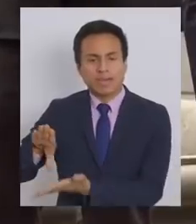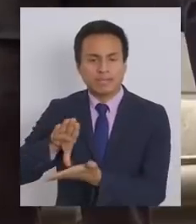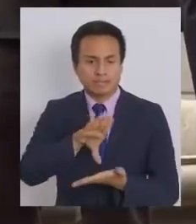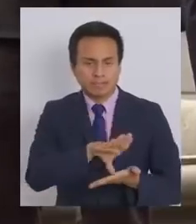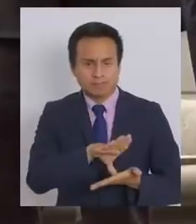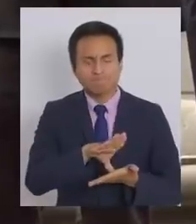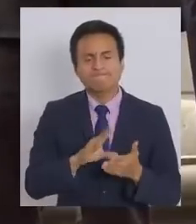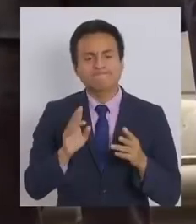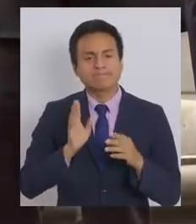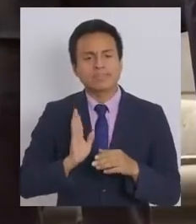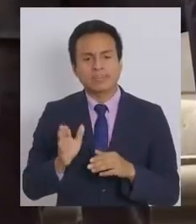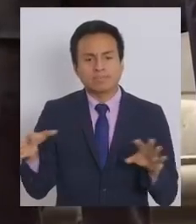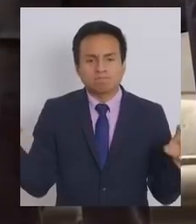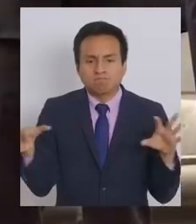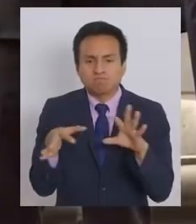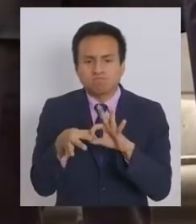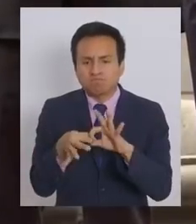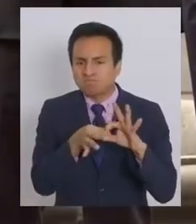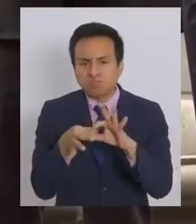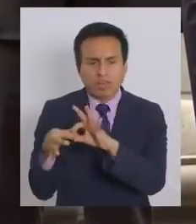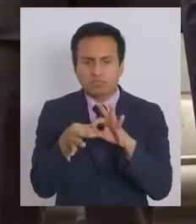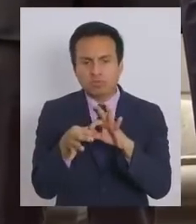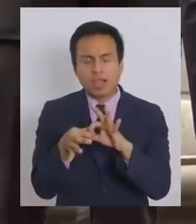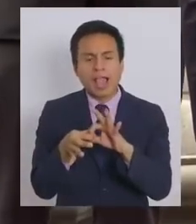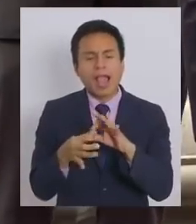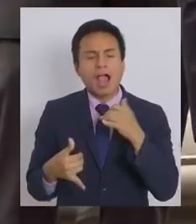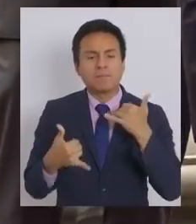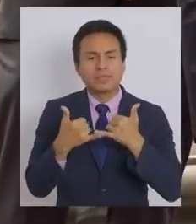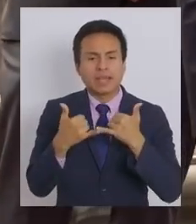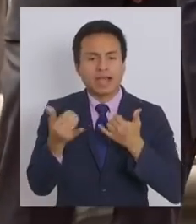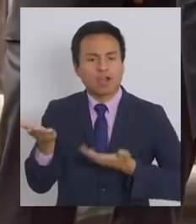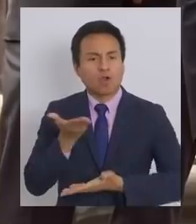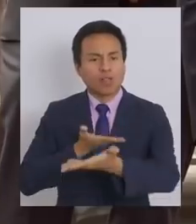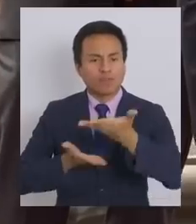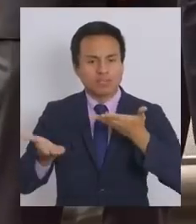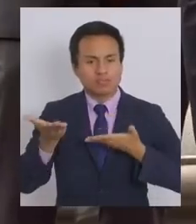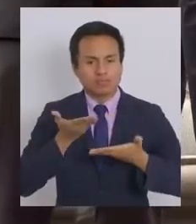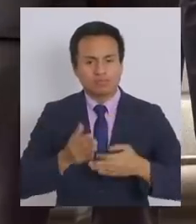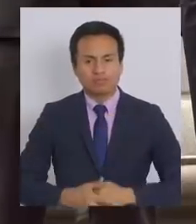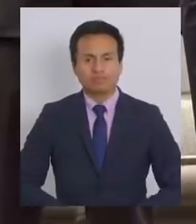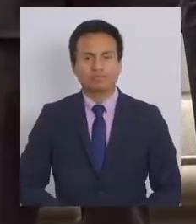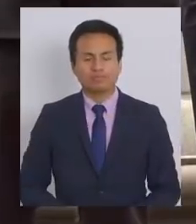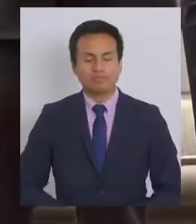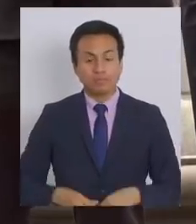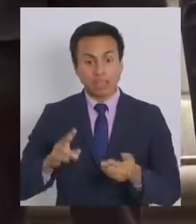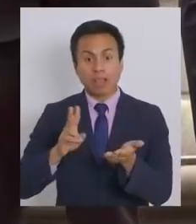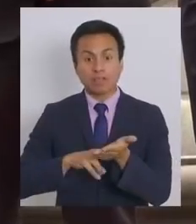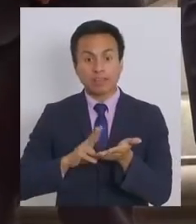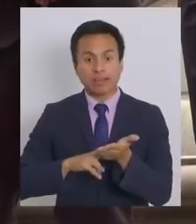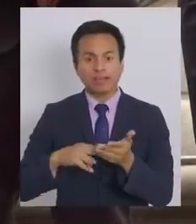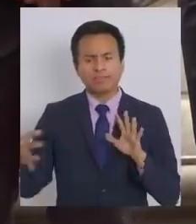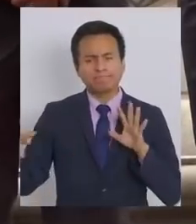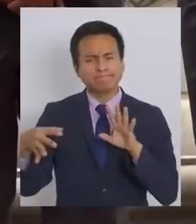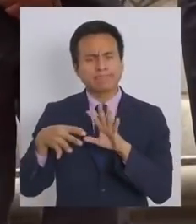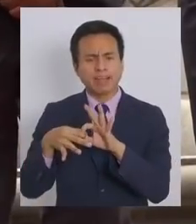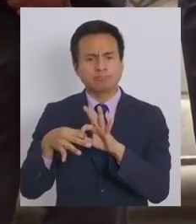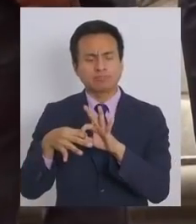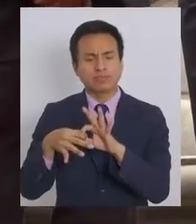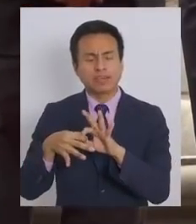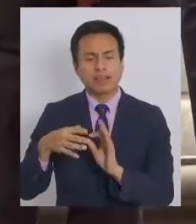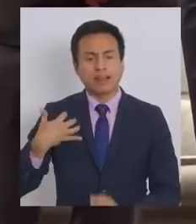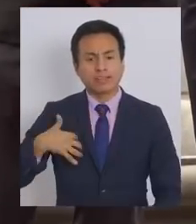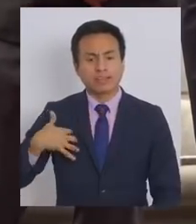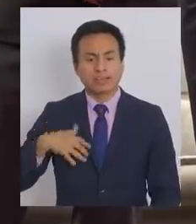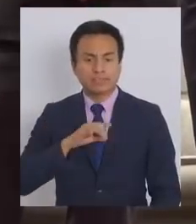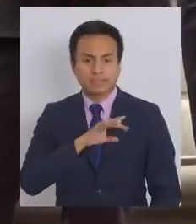de seguir estrechando los lazos de amistad y de colaboración. La verdad es que los lazos entre Argentina